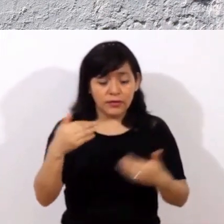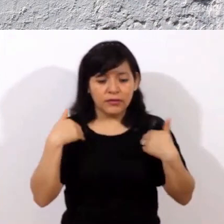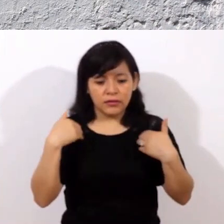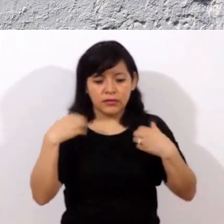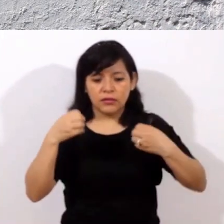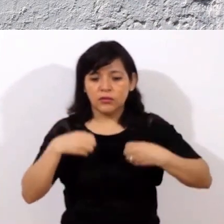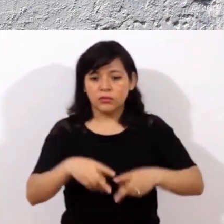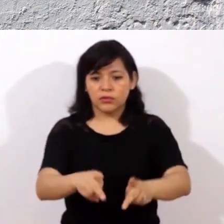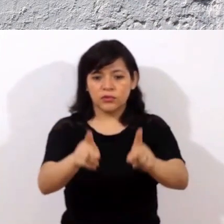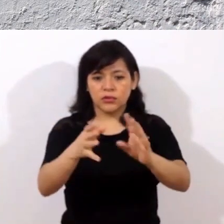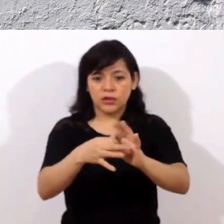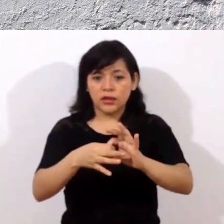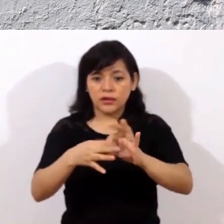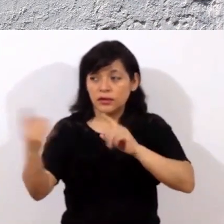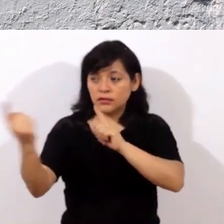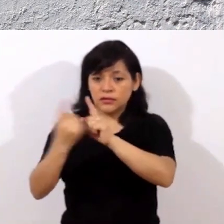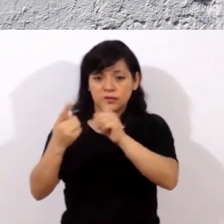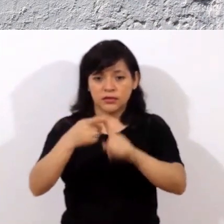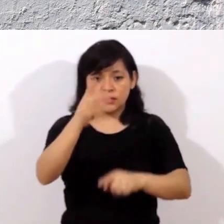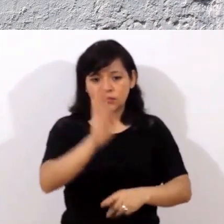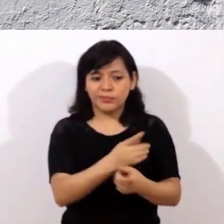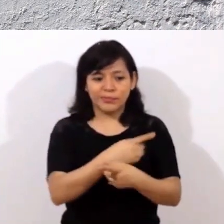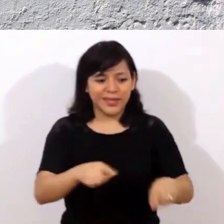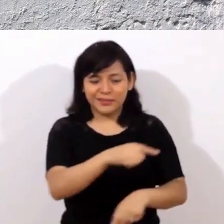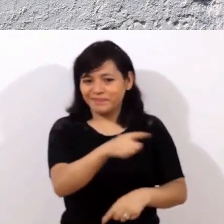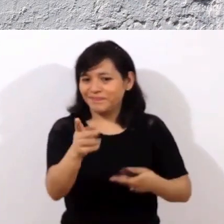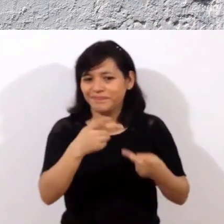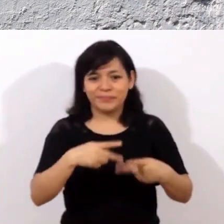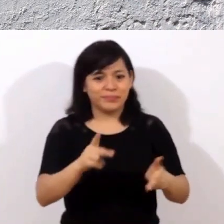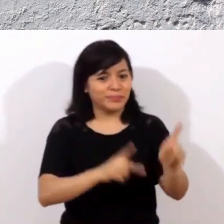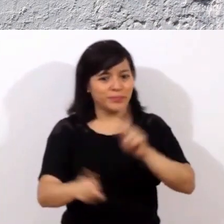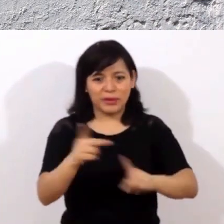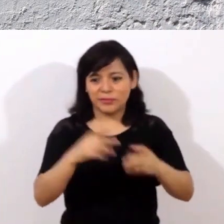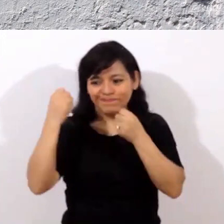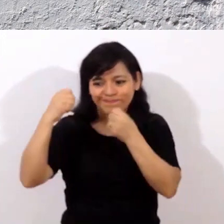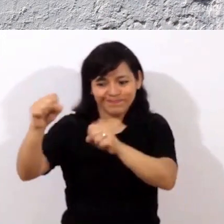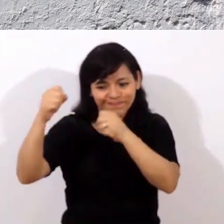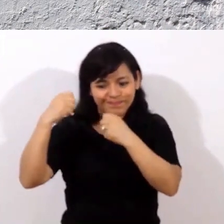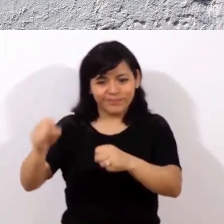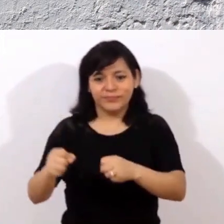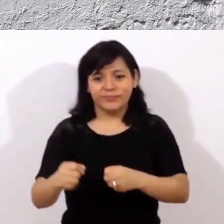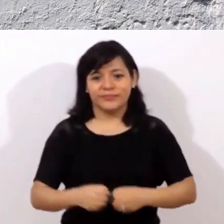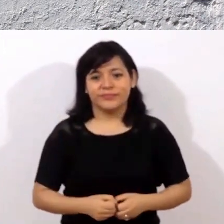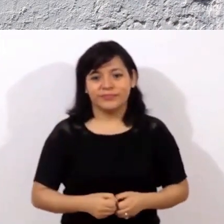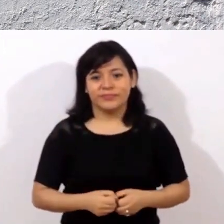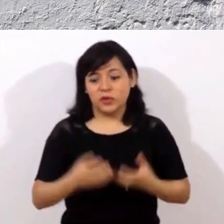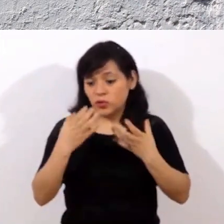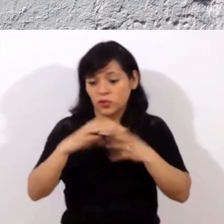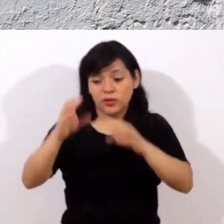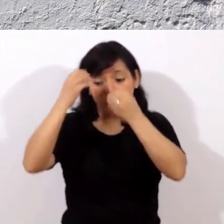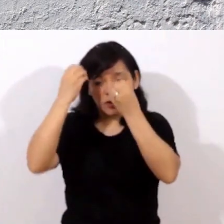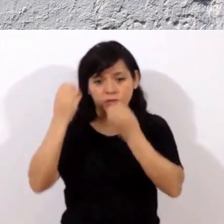venir. Pero el pueblo no quería hacer caso. Así que ahora los sacerdotes